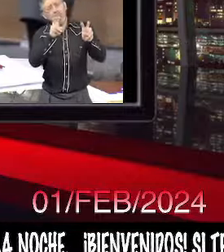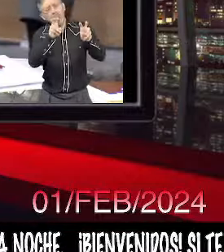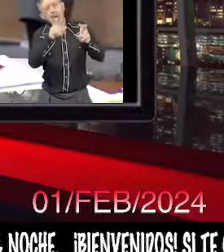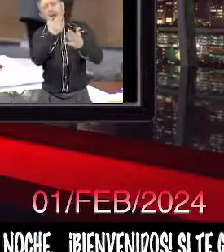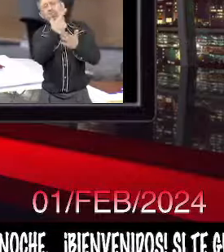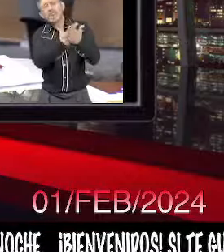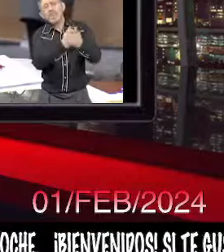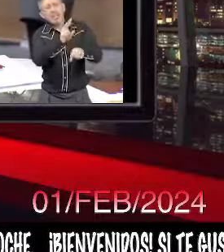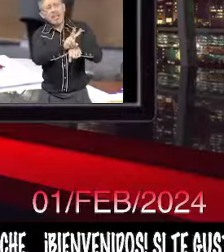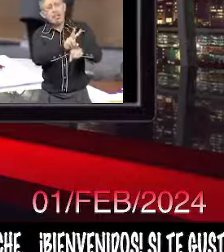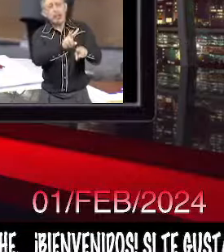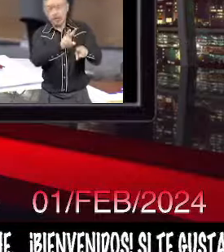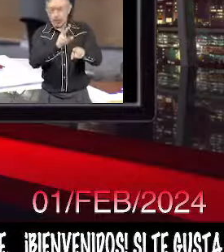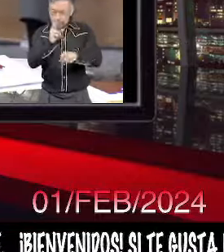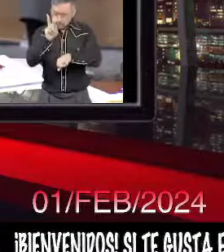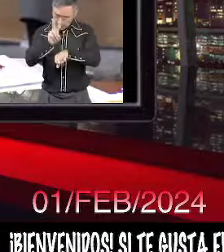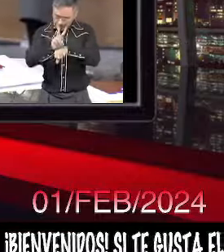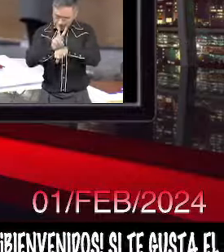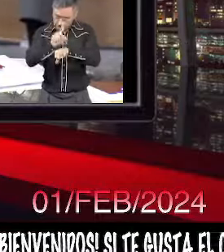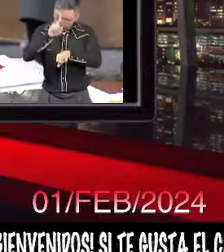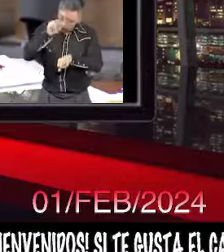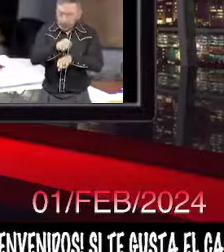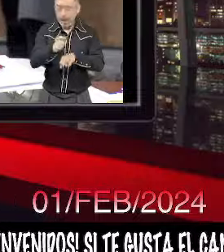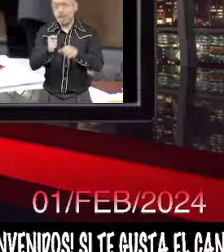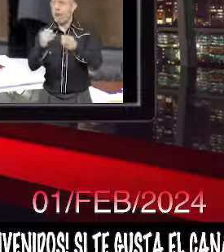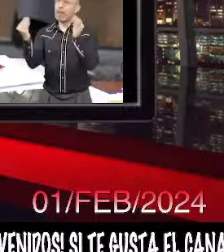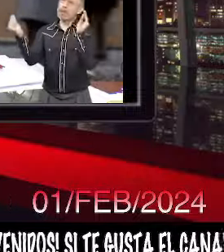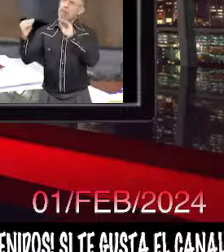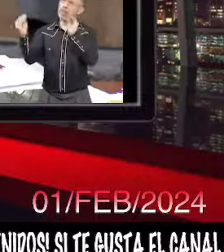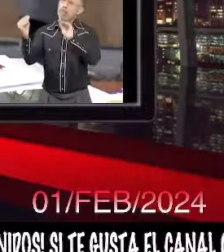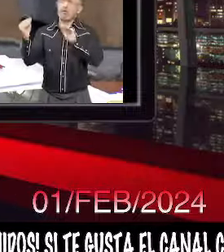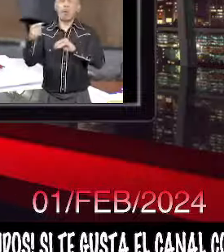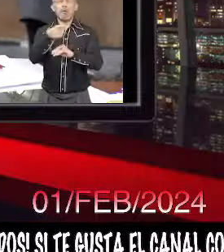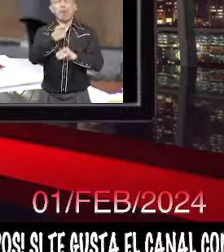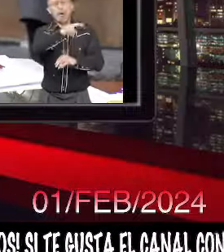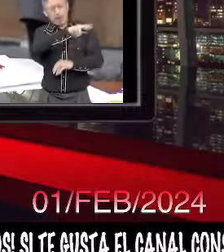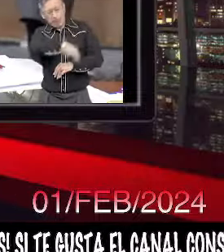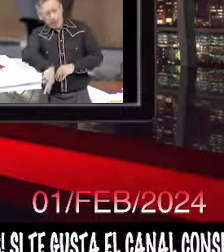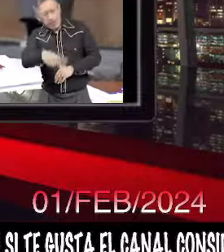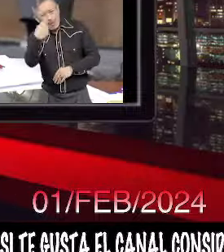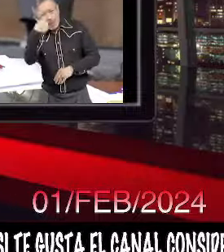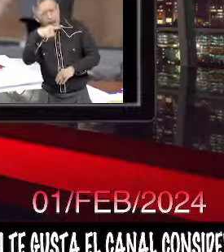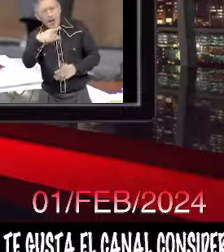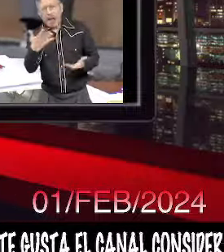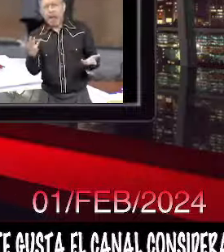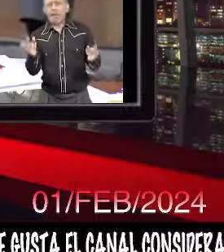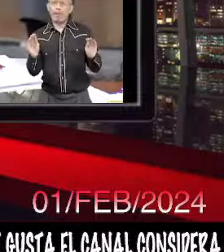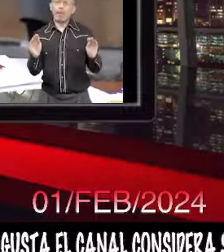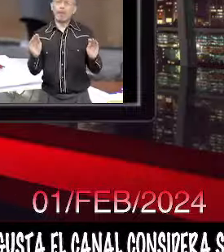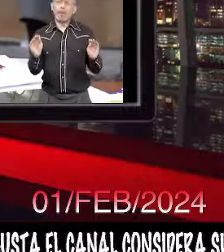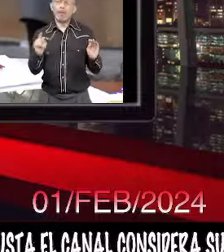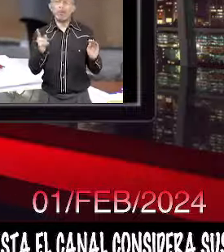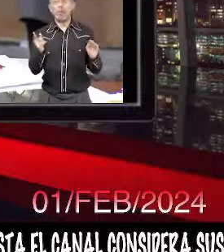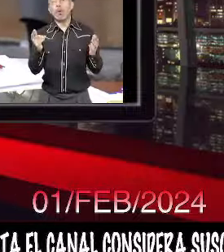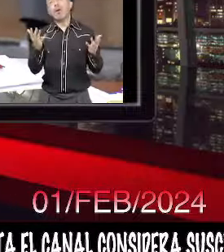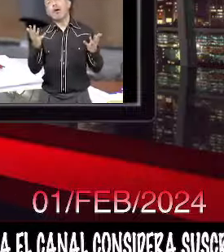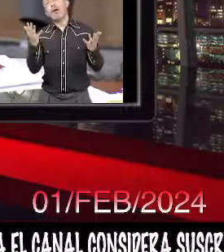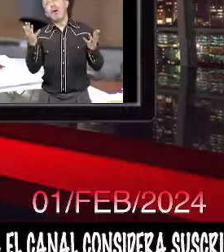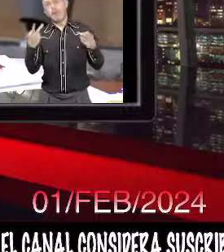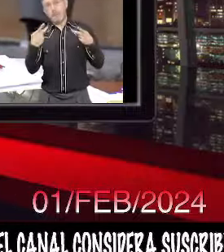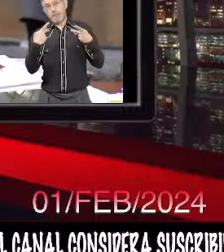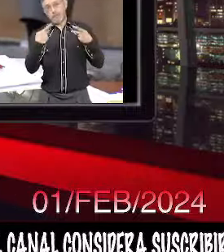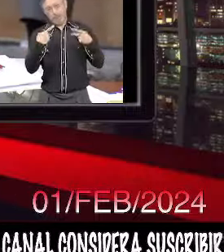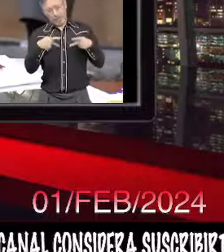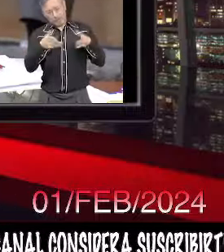poder entrarle, porque si no, ¿a qué chiste, a qué viene? Con tanta expectativa con la que llega el